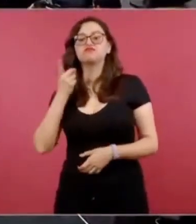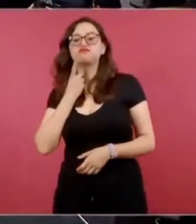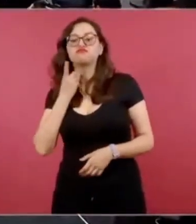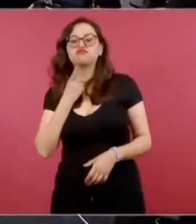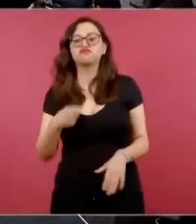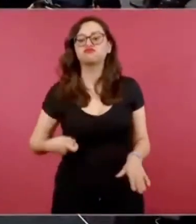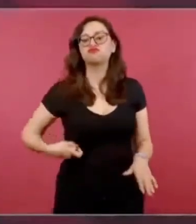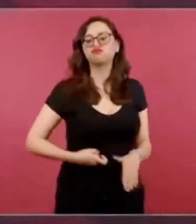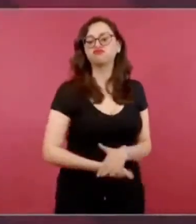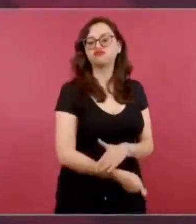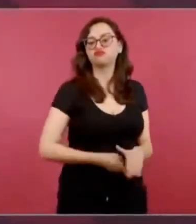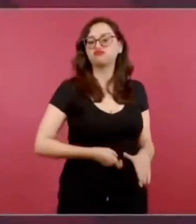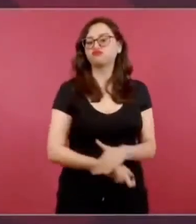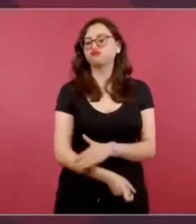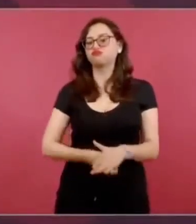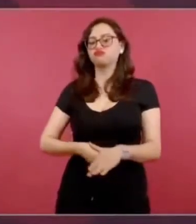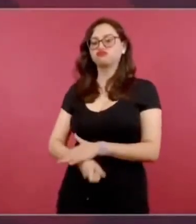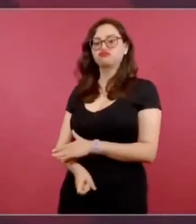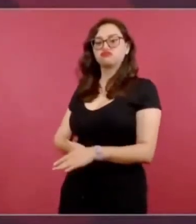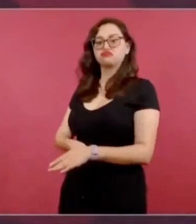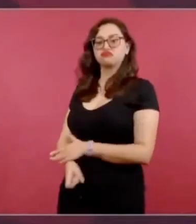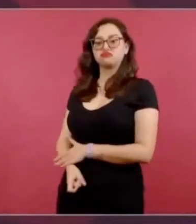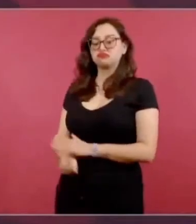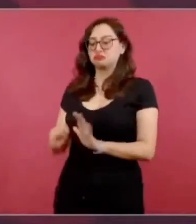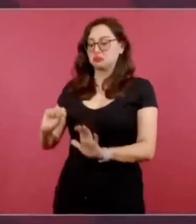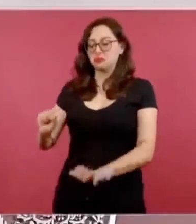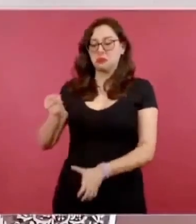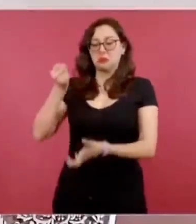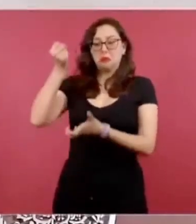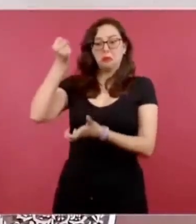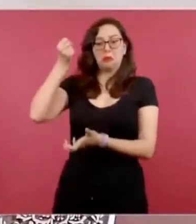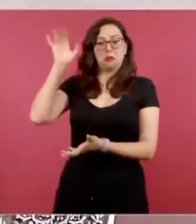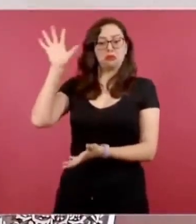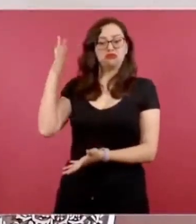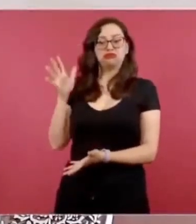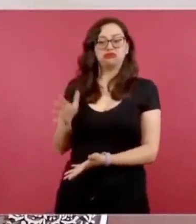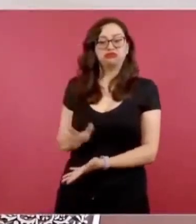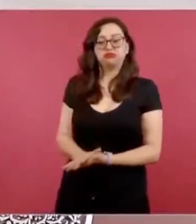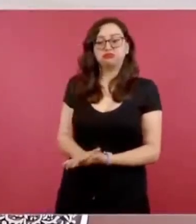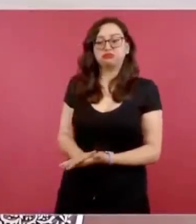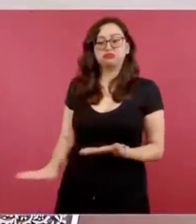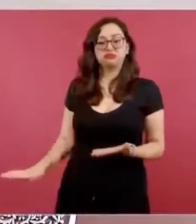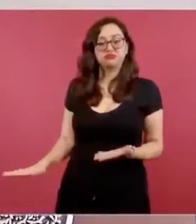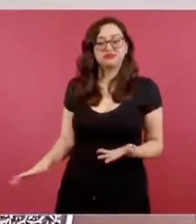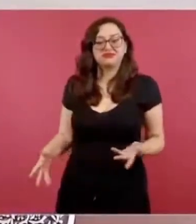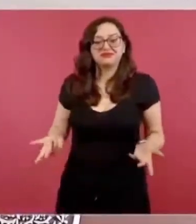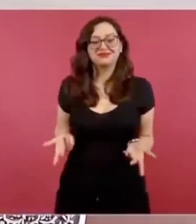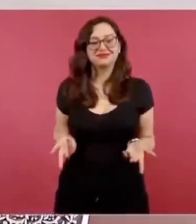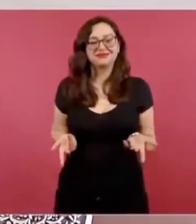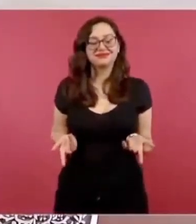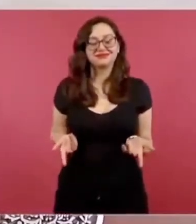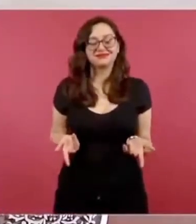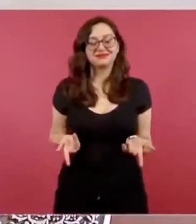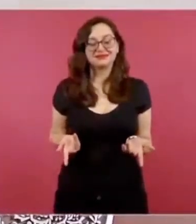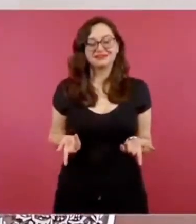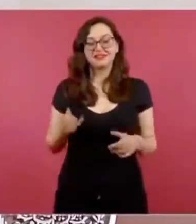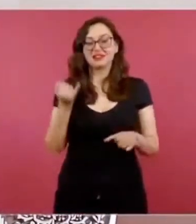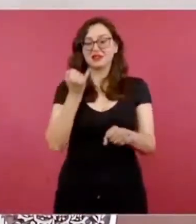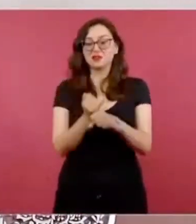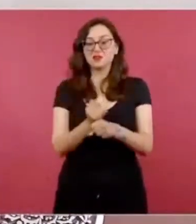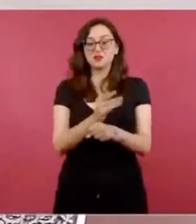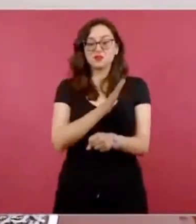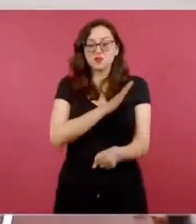también para los jóvenes. Algo increíble. Los diputados que no